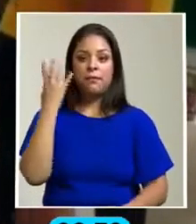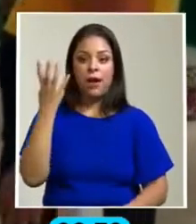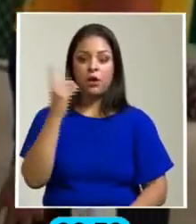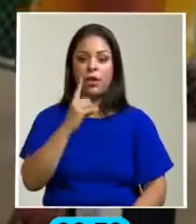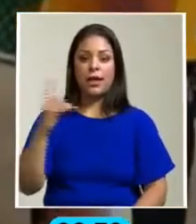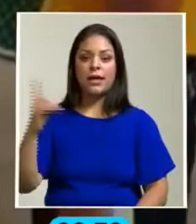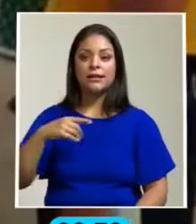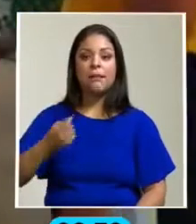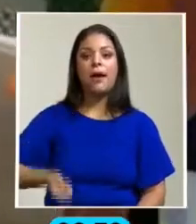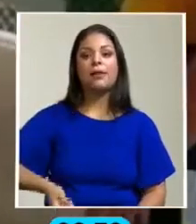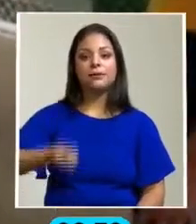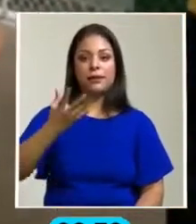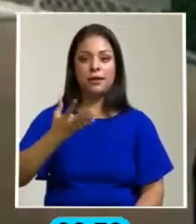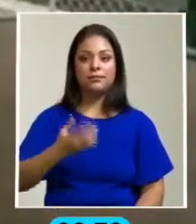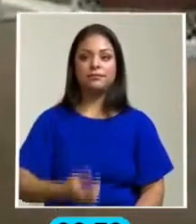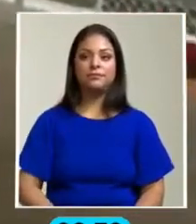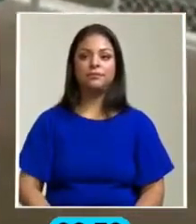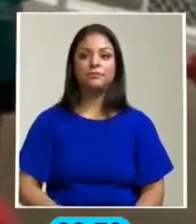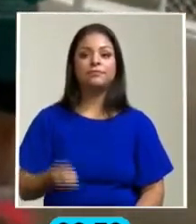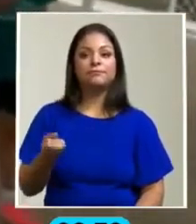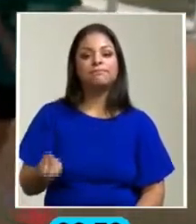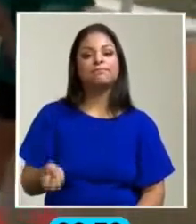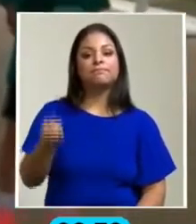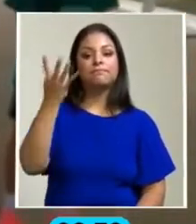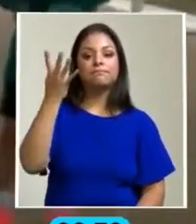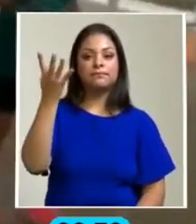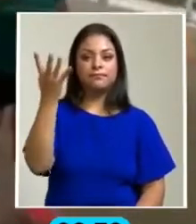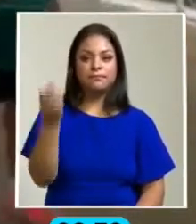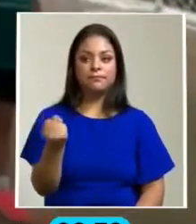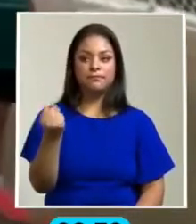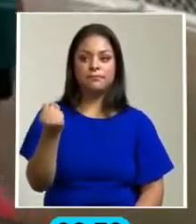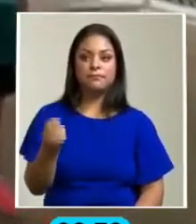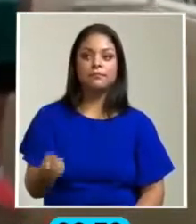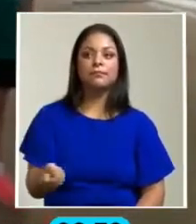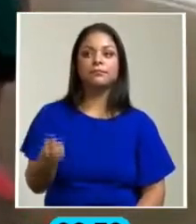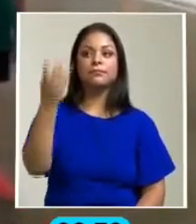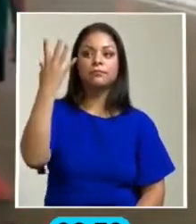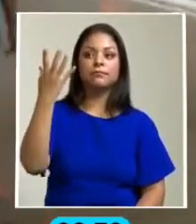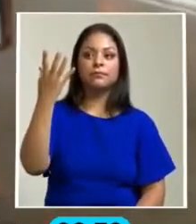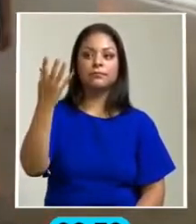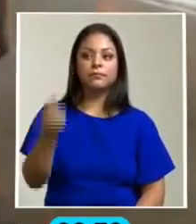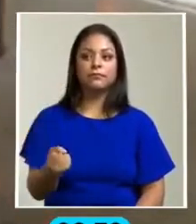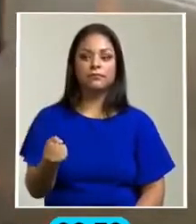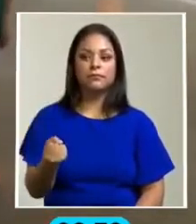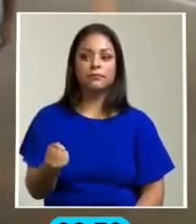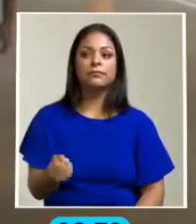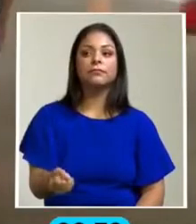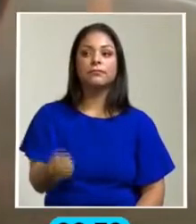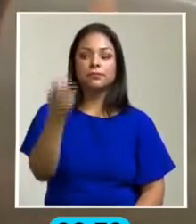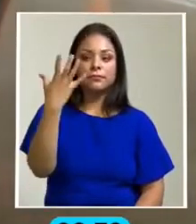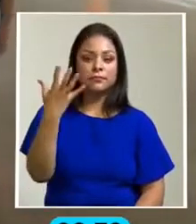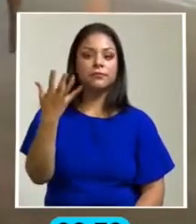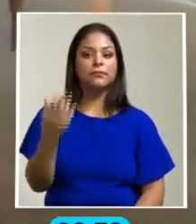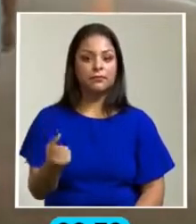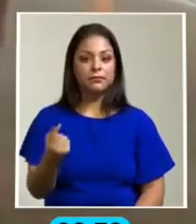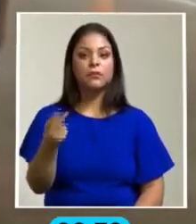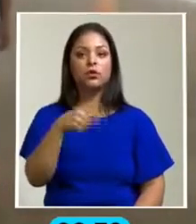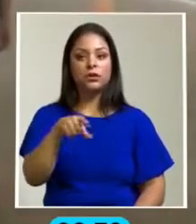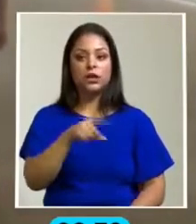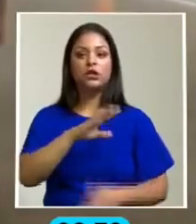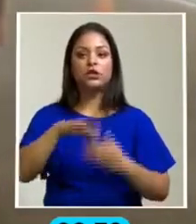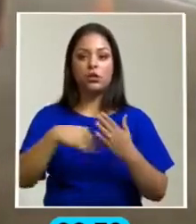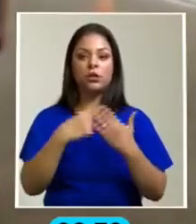derecha, ¿ok? Lanzamos y apañamos. Lanzamos, vamos todos deslizándolo, vamos, con la mano derecha, lanzamos y